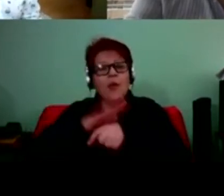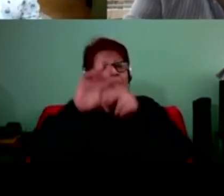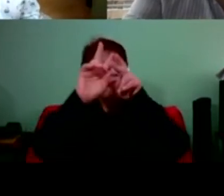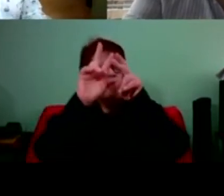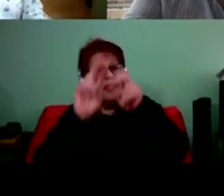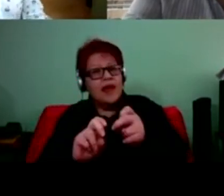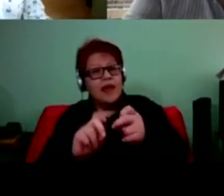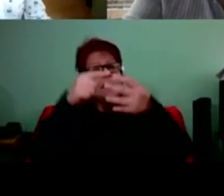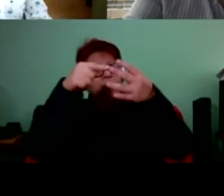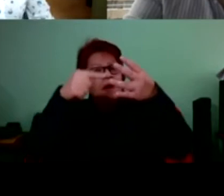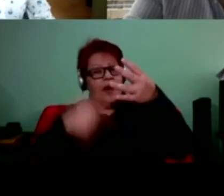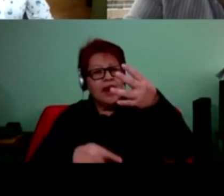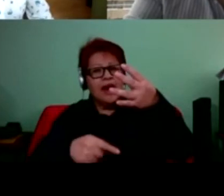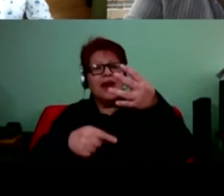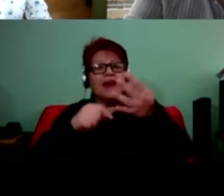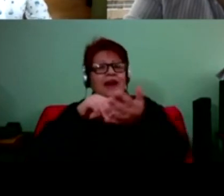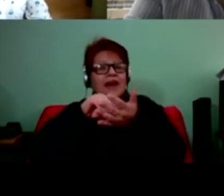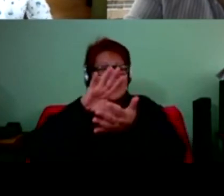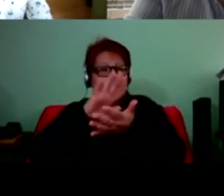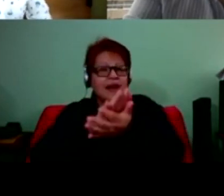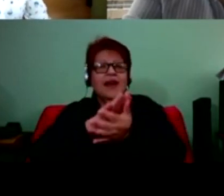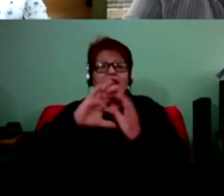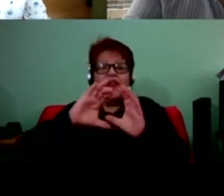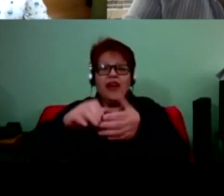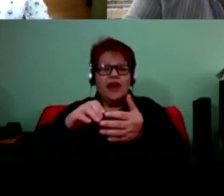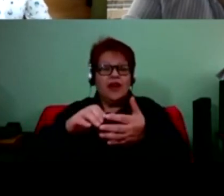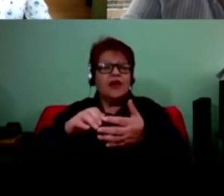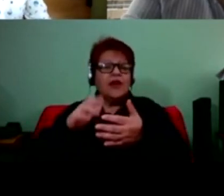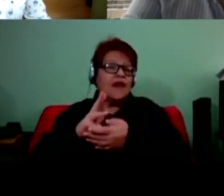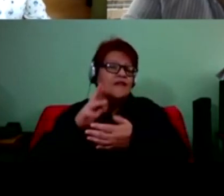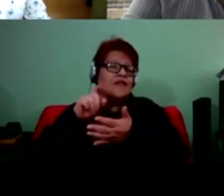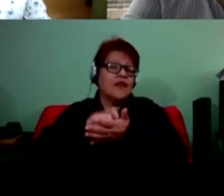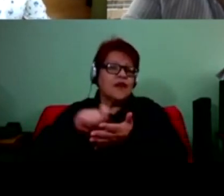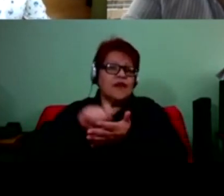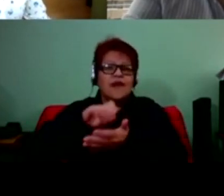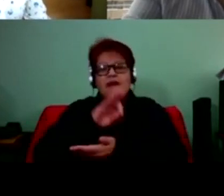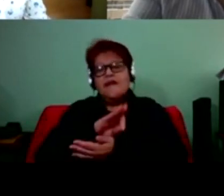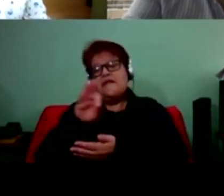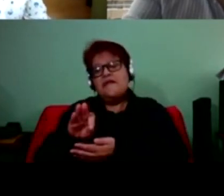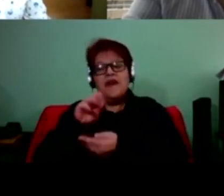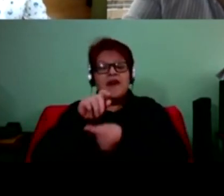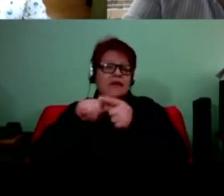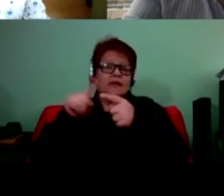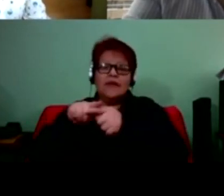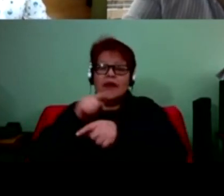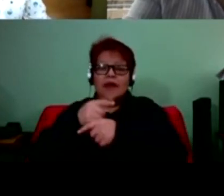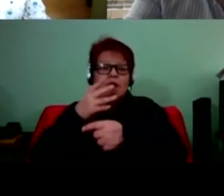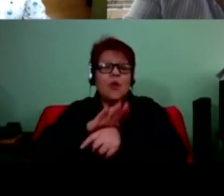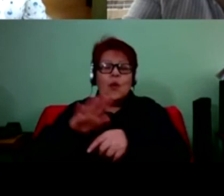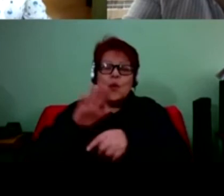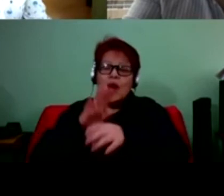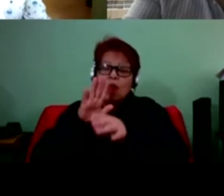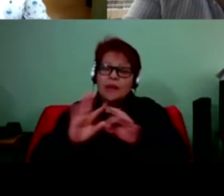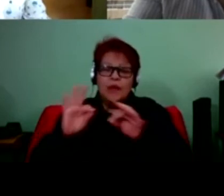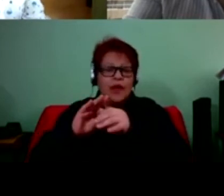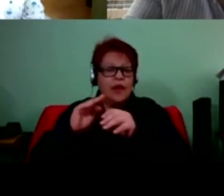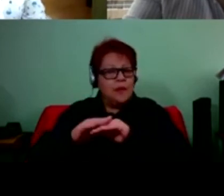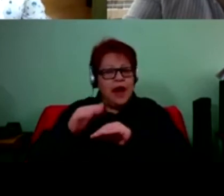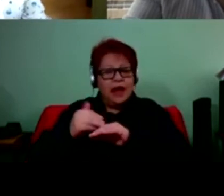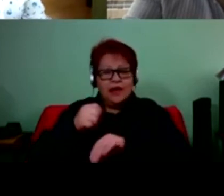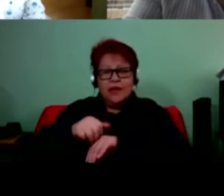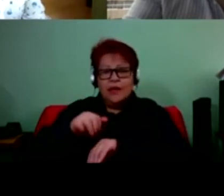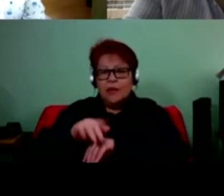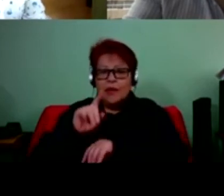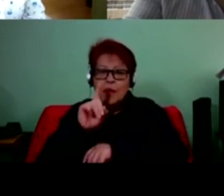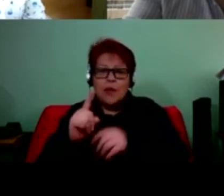en la agenda pública del Congreso, qué prioridad tienen estos grupos vulnerables, en el caso también de